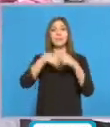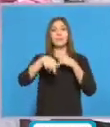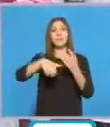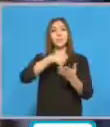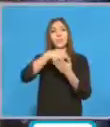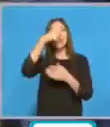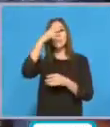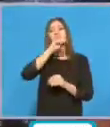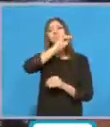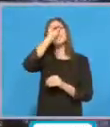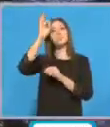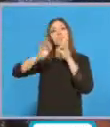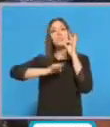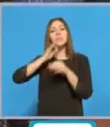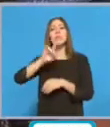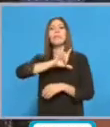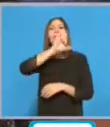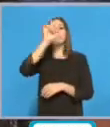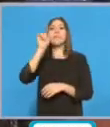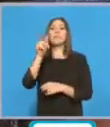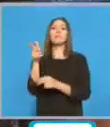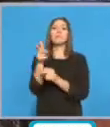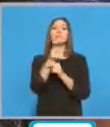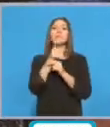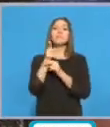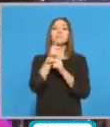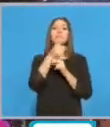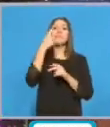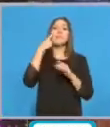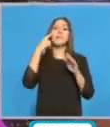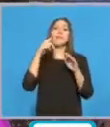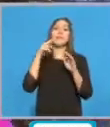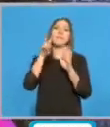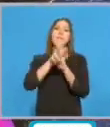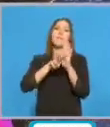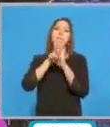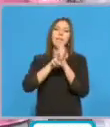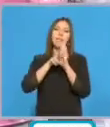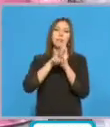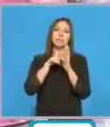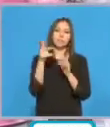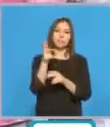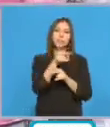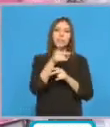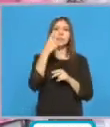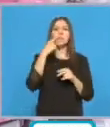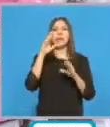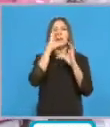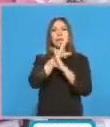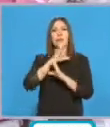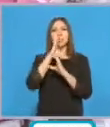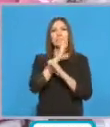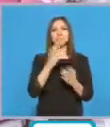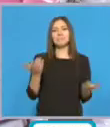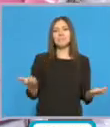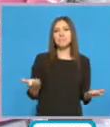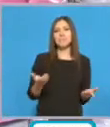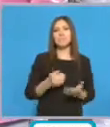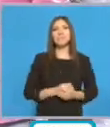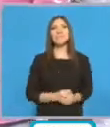de promoción y también van a grabar un video de un tema que está muy, pues ahora sí